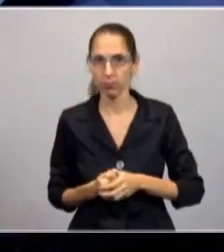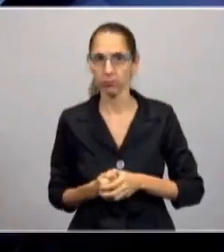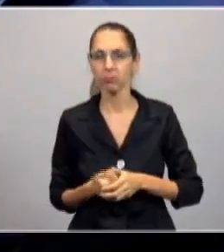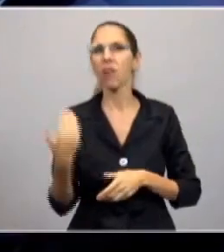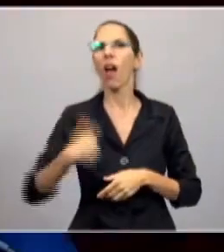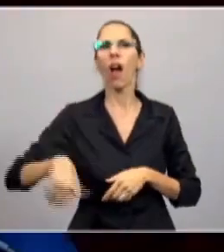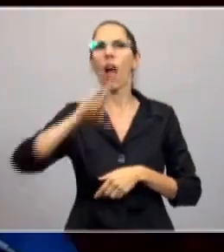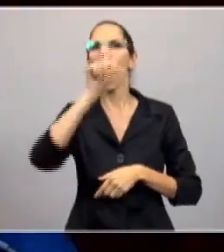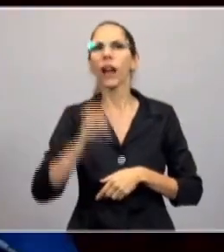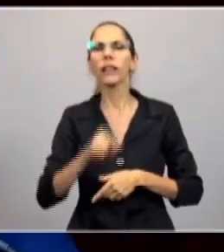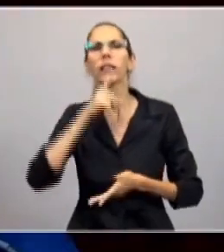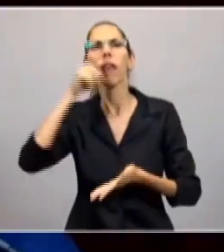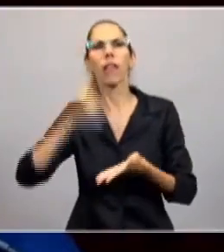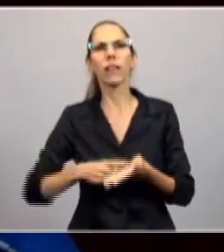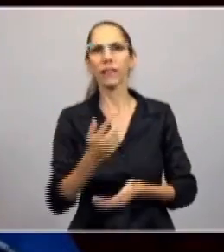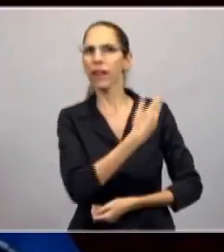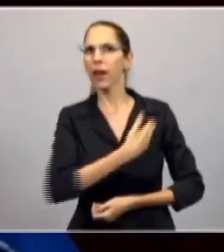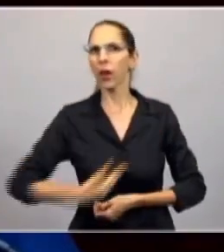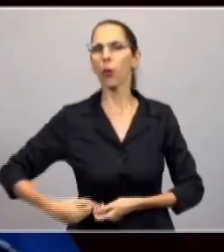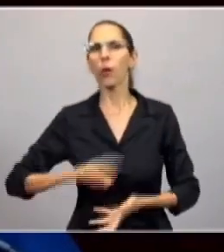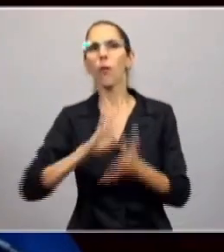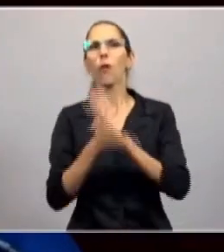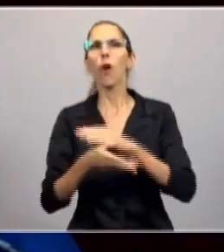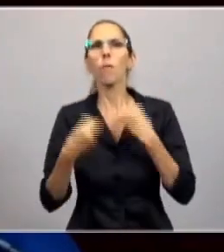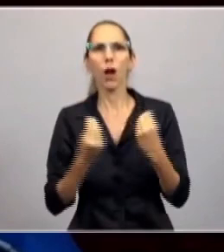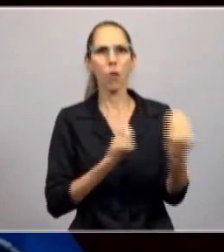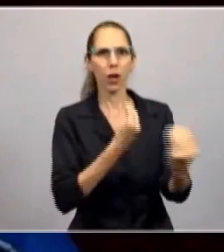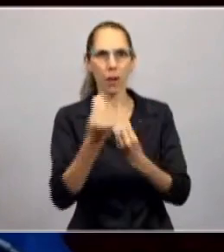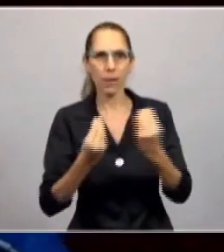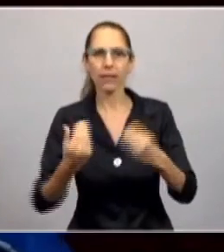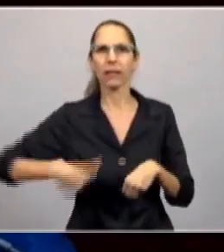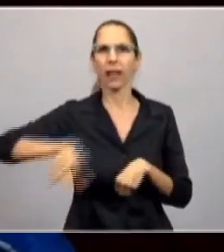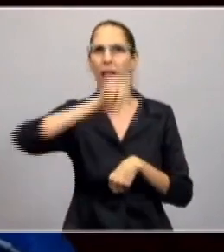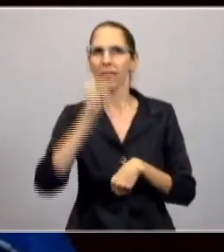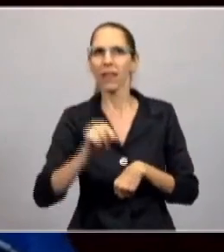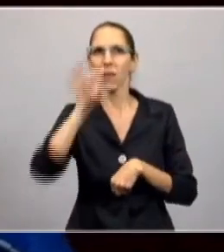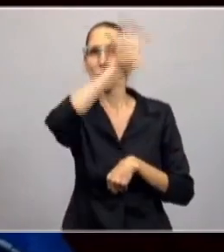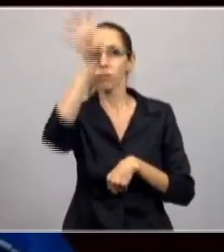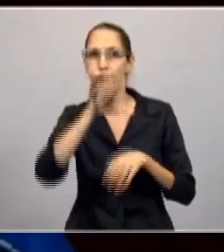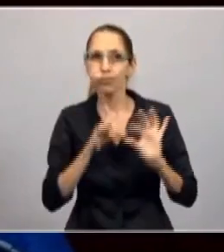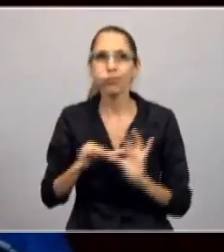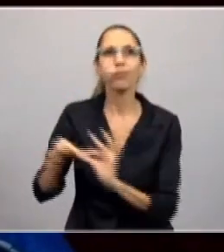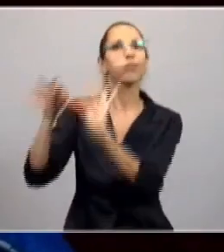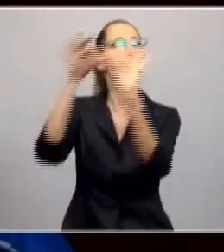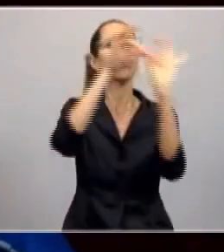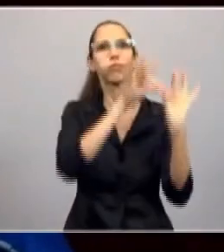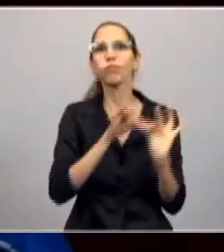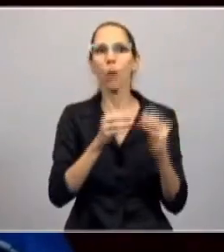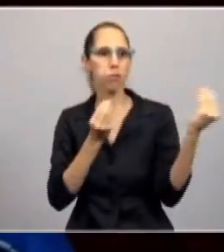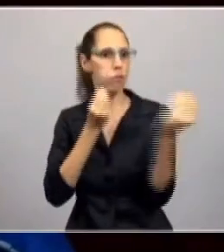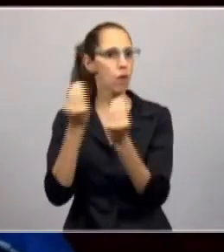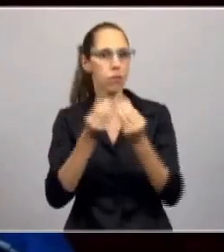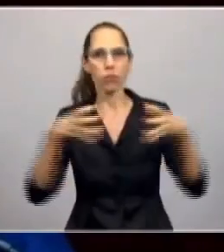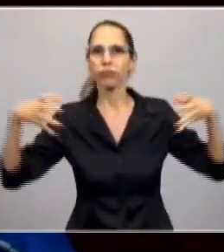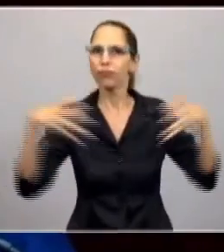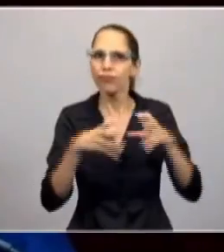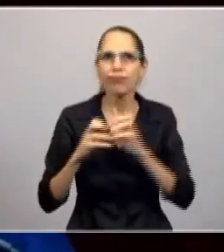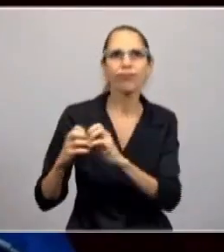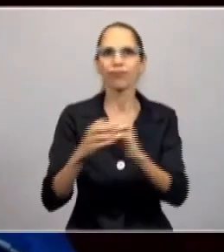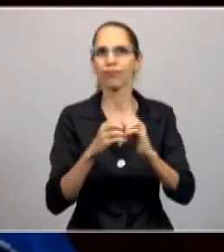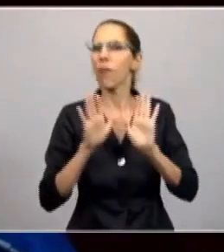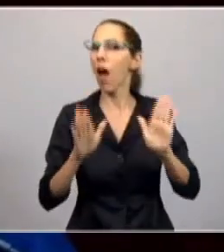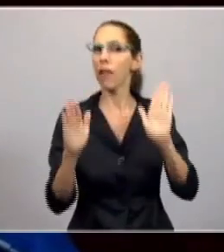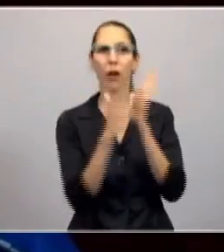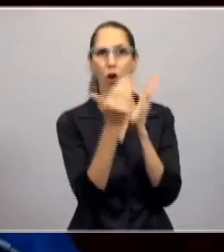para su gobierno la forma representativa, republicana, federal, según establece la presente Constitución. Argentina